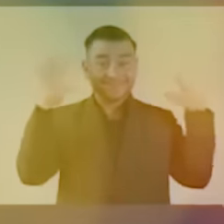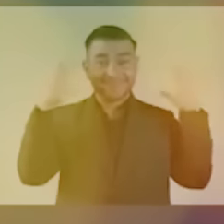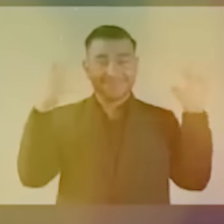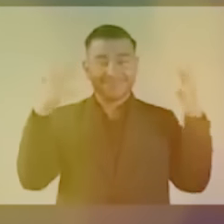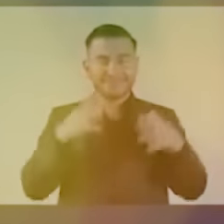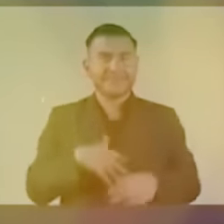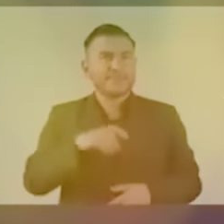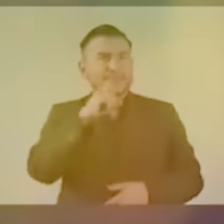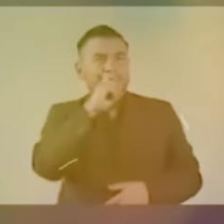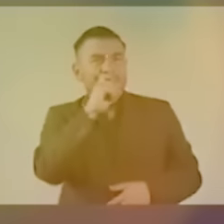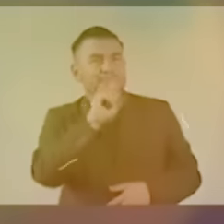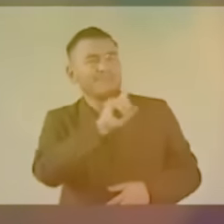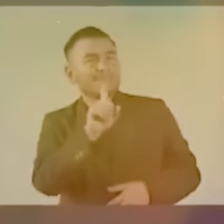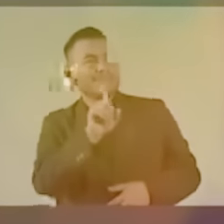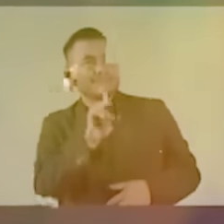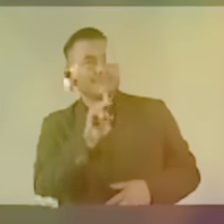Papá,